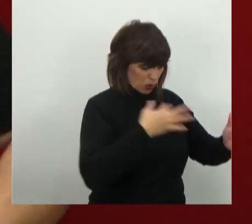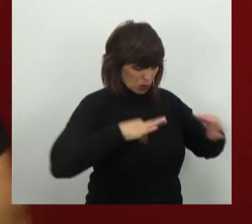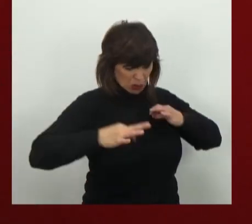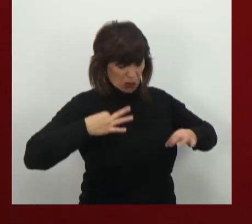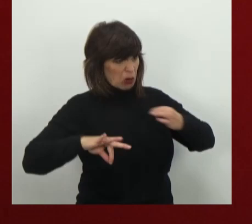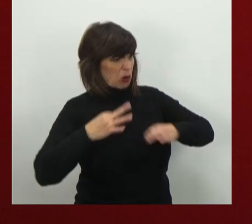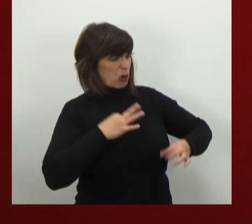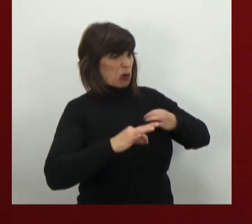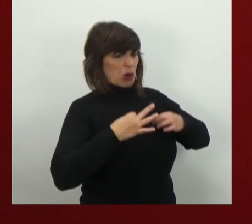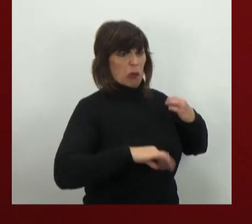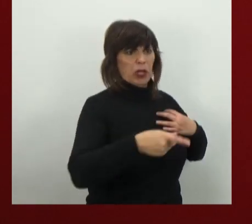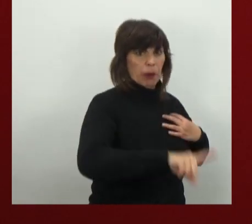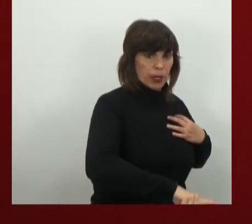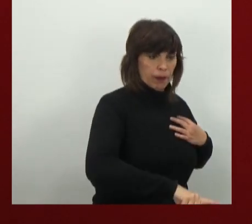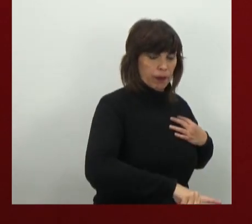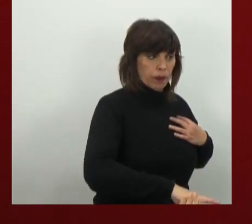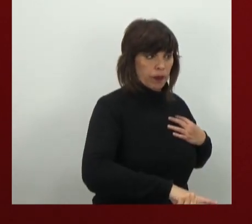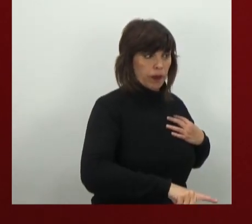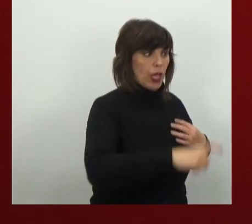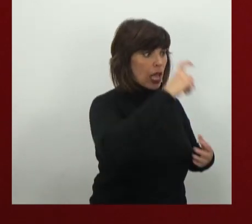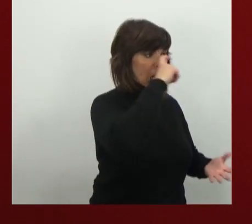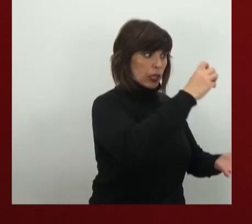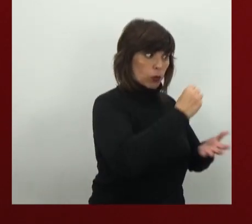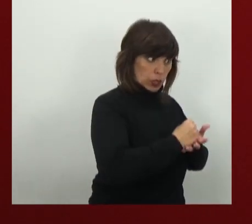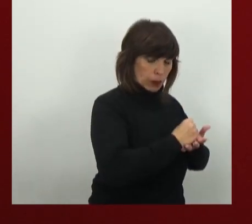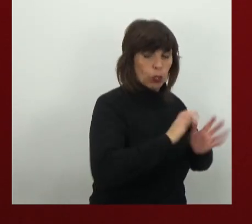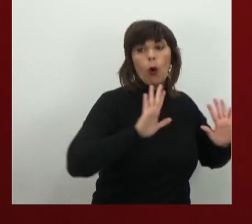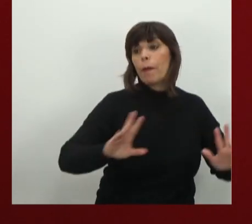porque este hombre era leproso, pero no bajo la gracia.